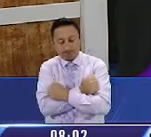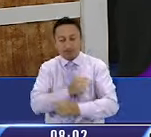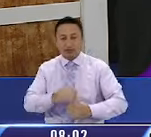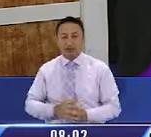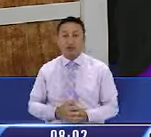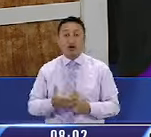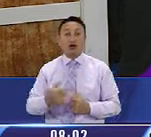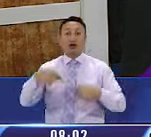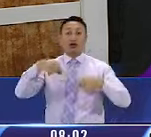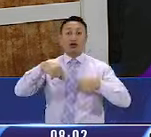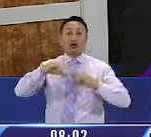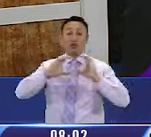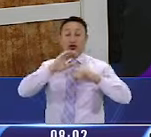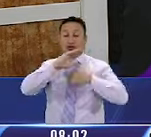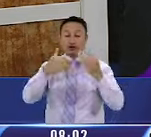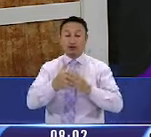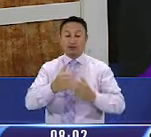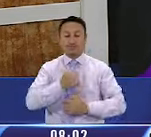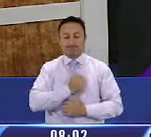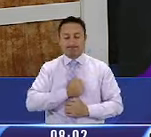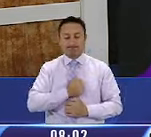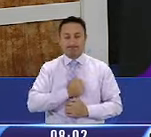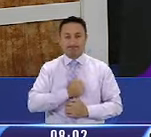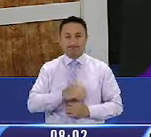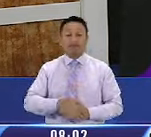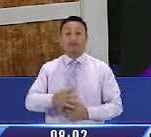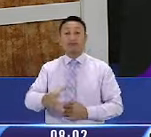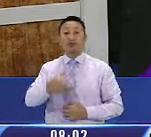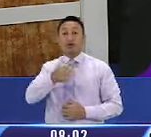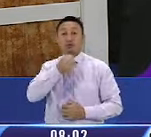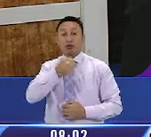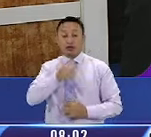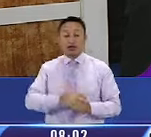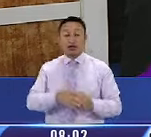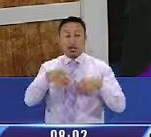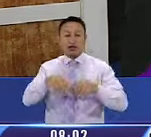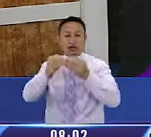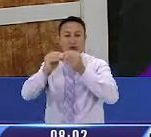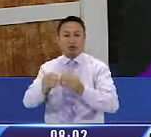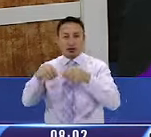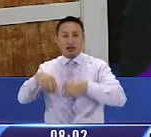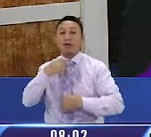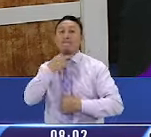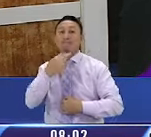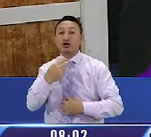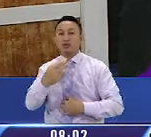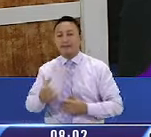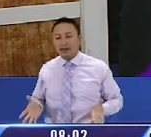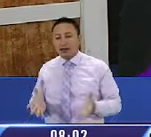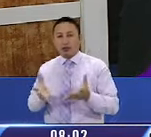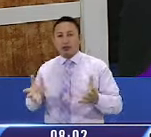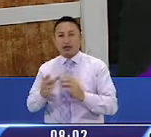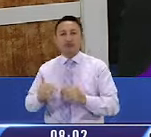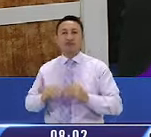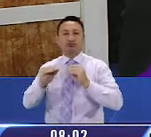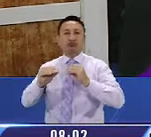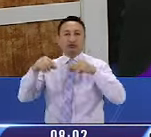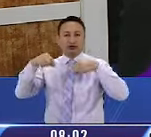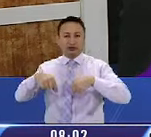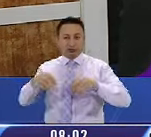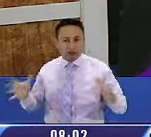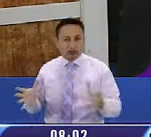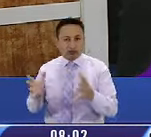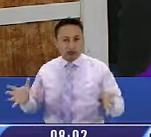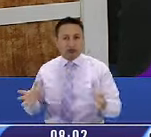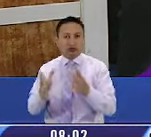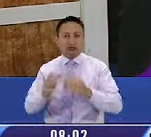en los medios de comunicación, incluso a muchos periodistas. Gustavo formó su voz, él fue uno de los que más trabajó